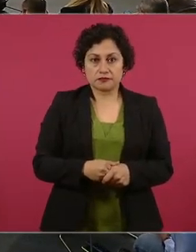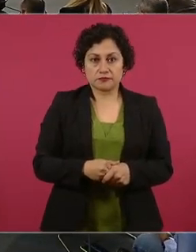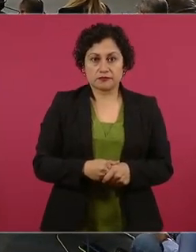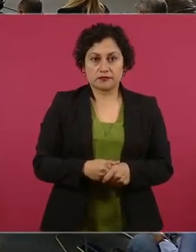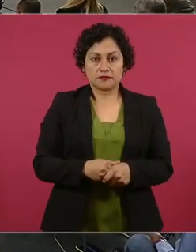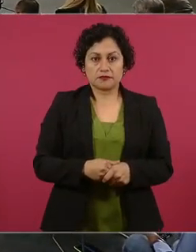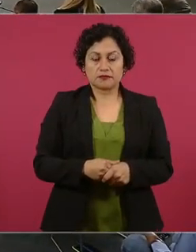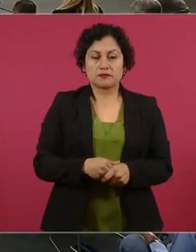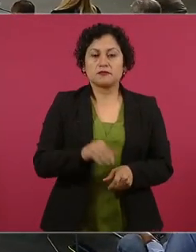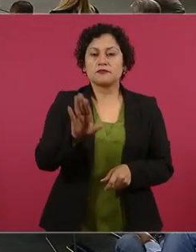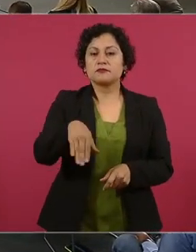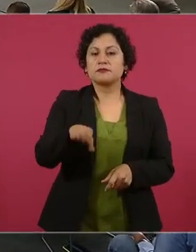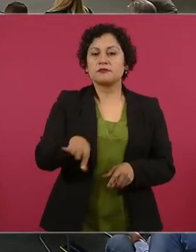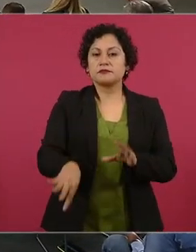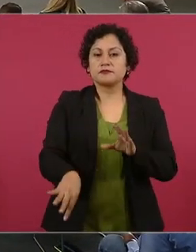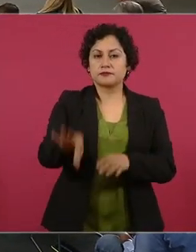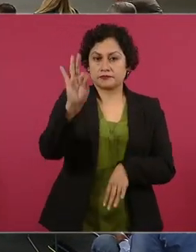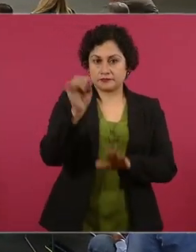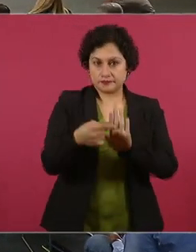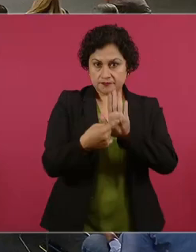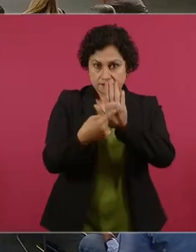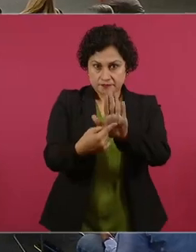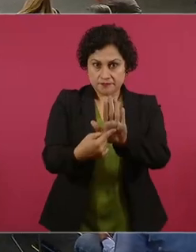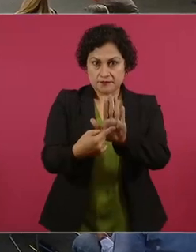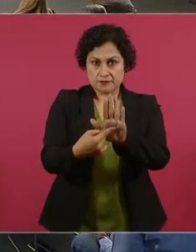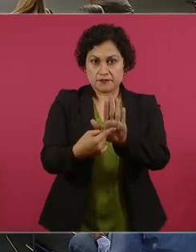¿Por qué no pones para